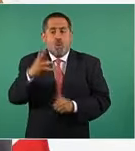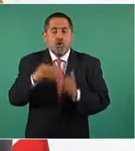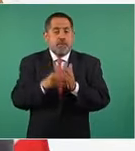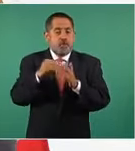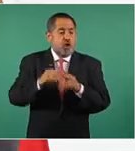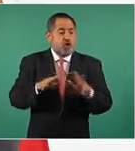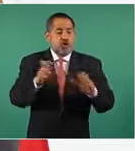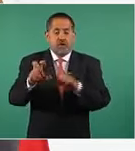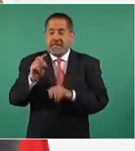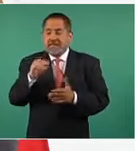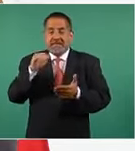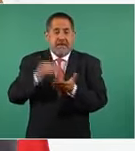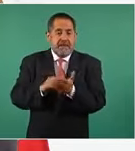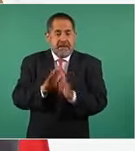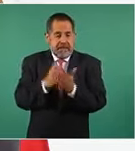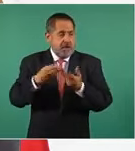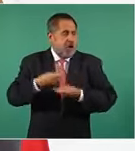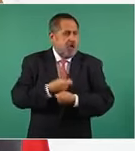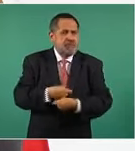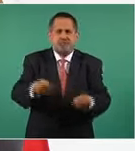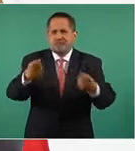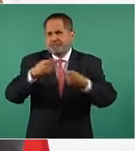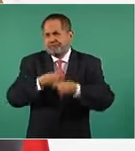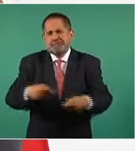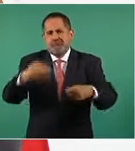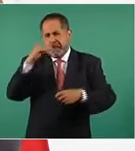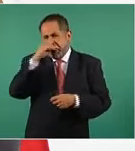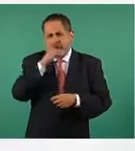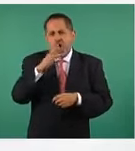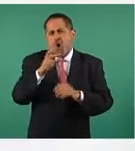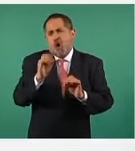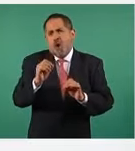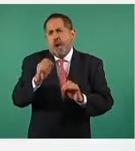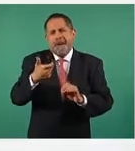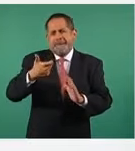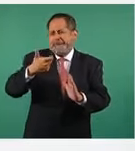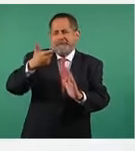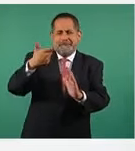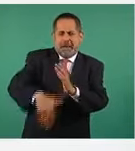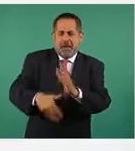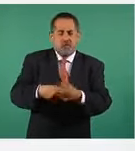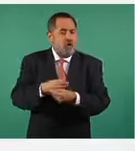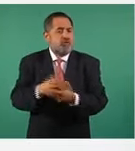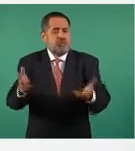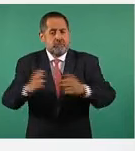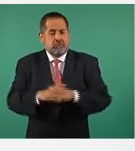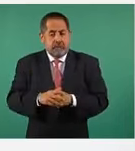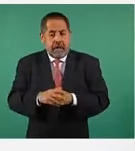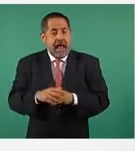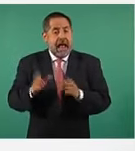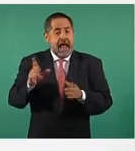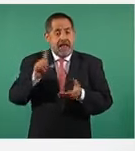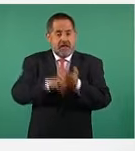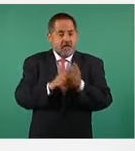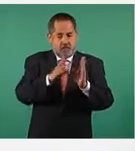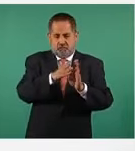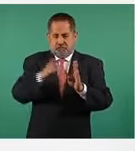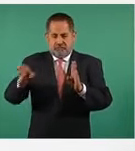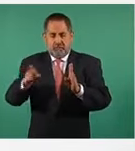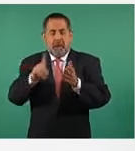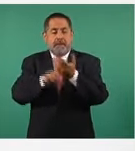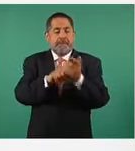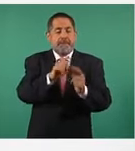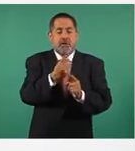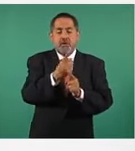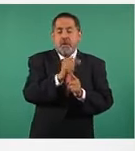4.380.000 ejemplares gratuitos o a precios módicos. Se incluye la colección 21 para el